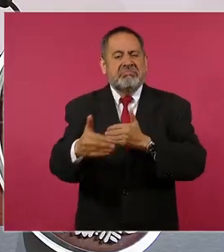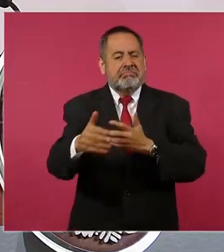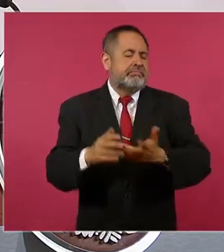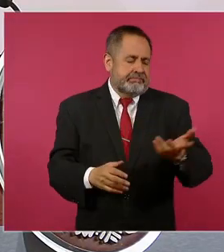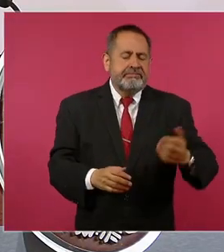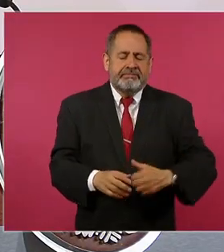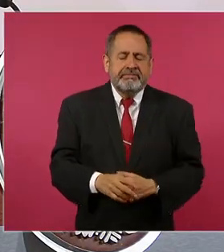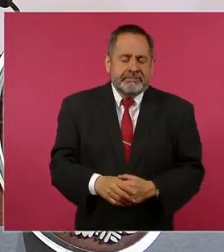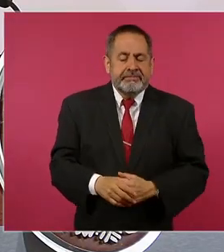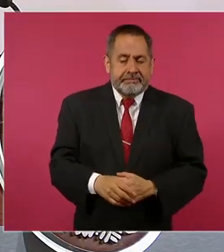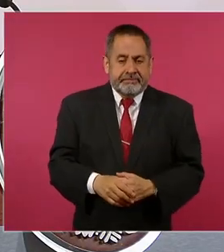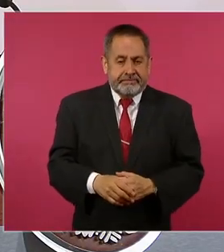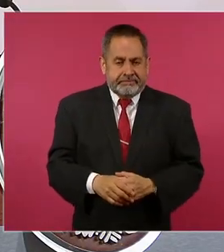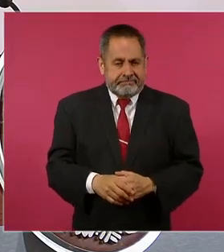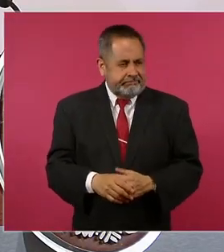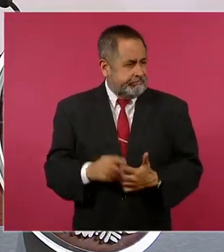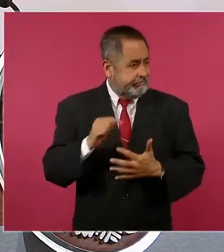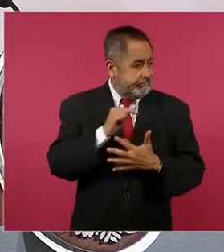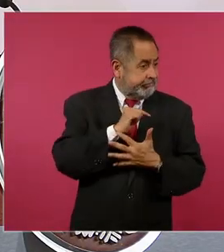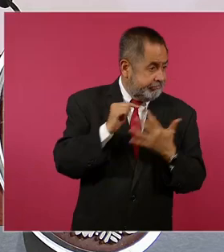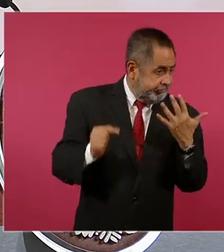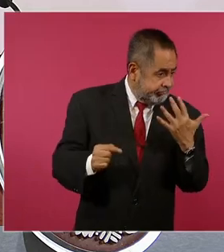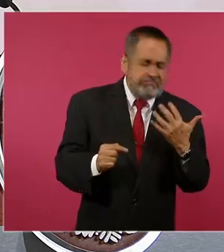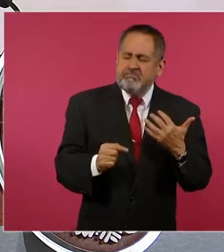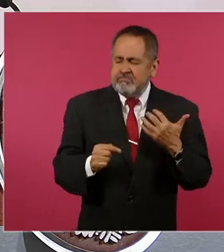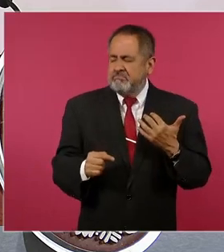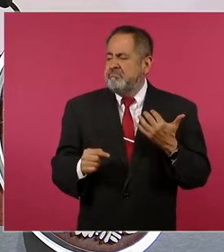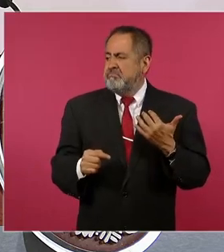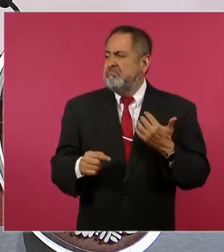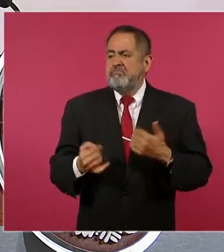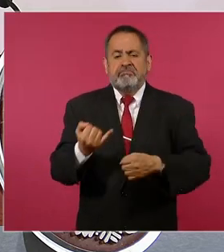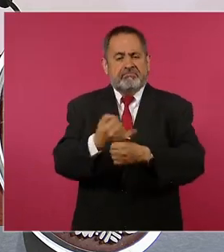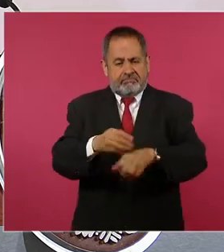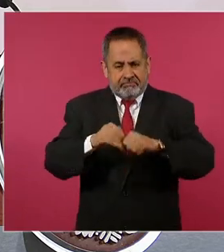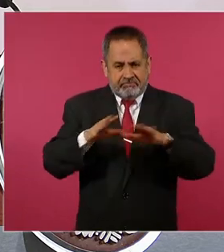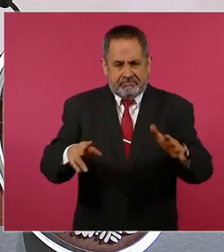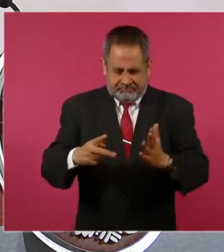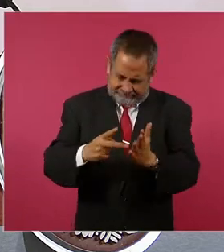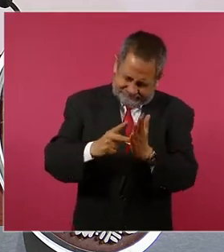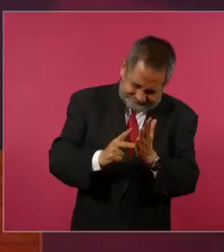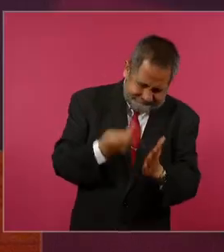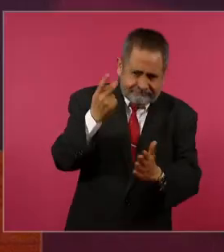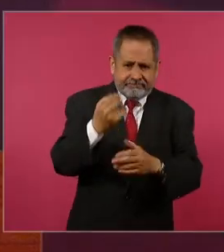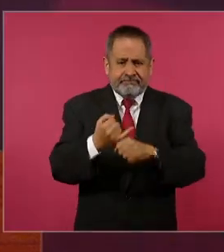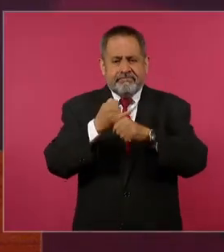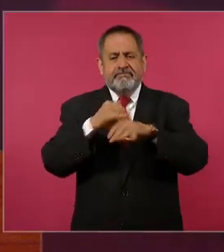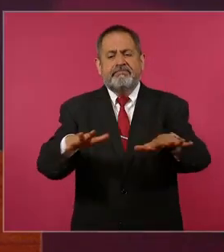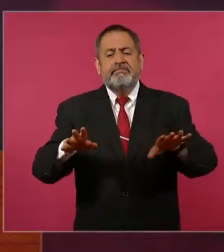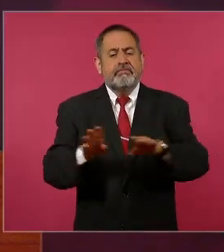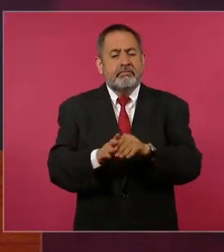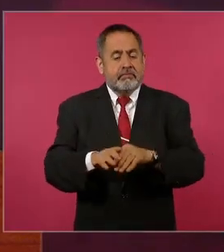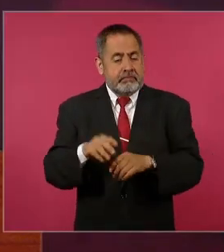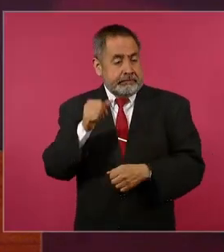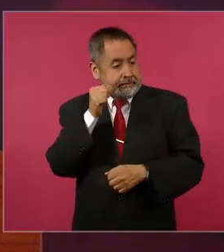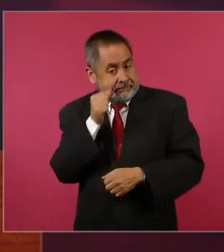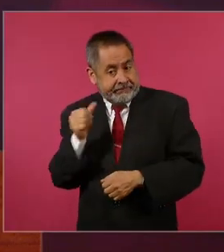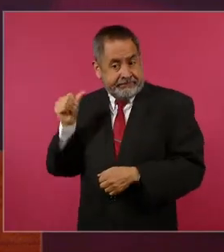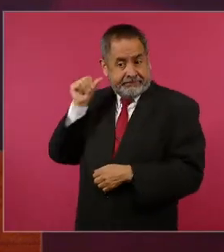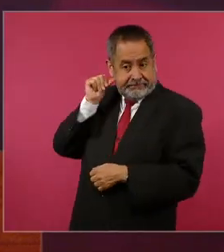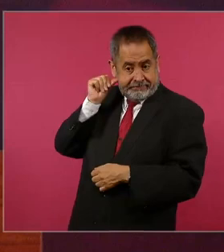En general, podemos informar, reiterar que los comicios de